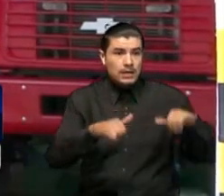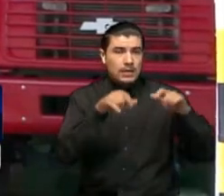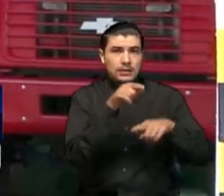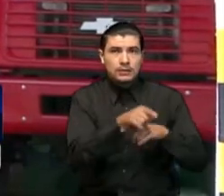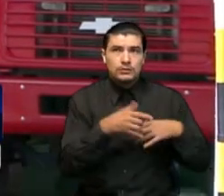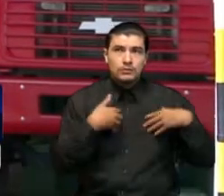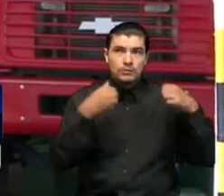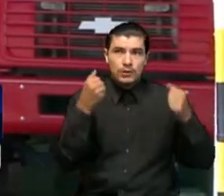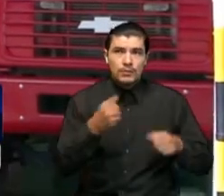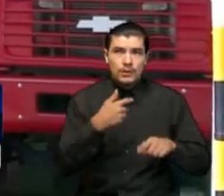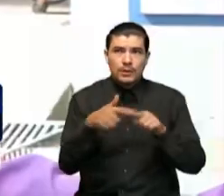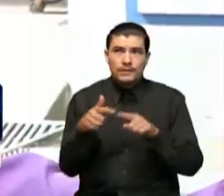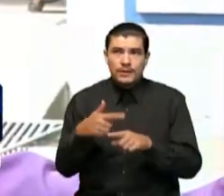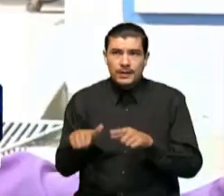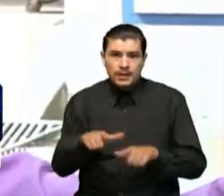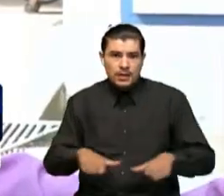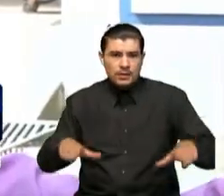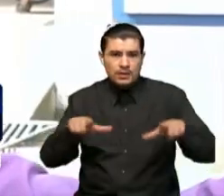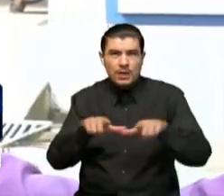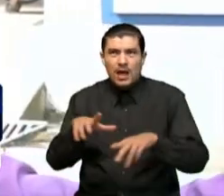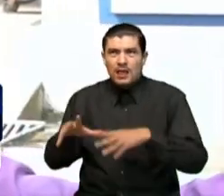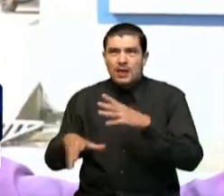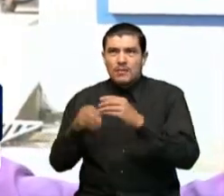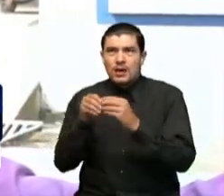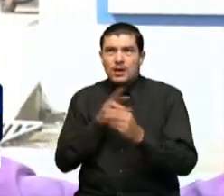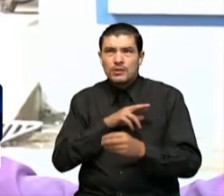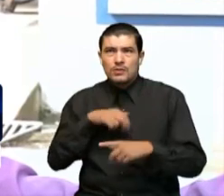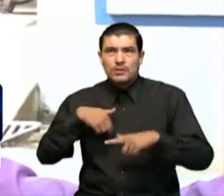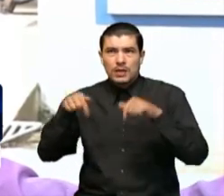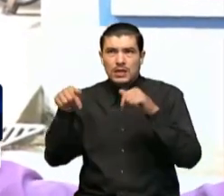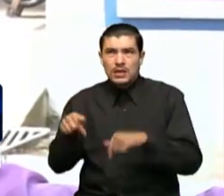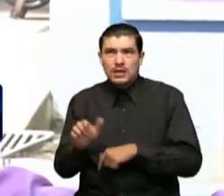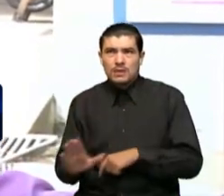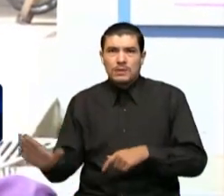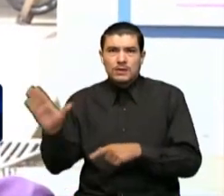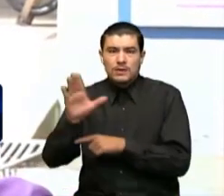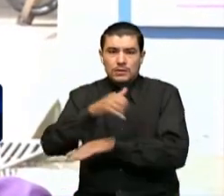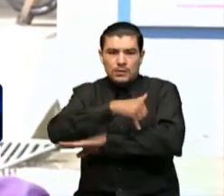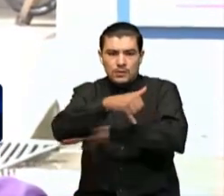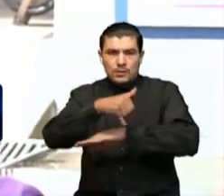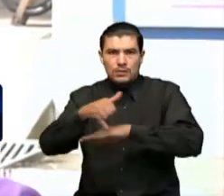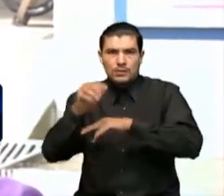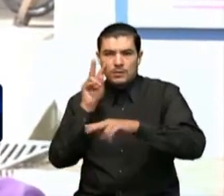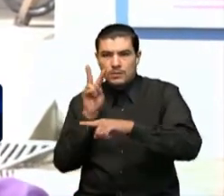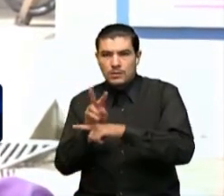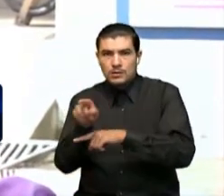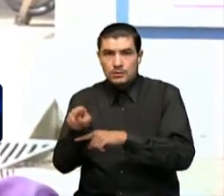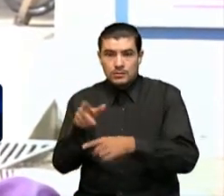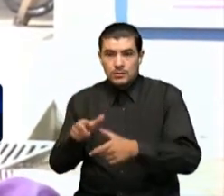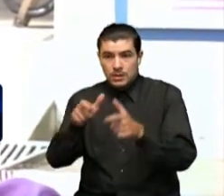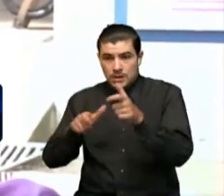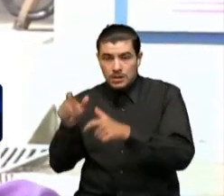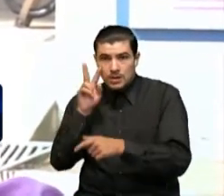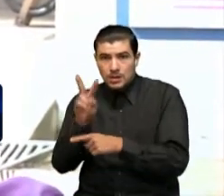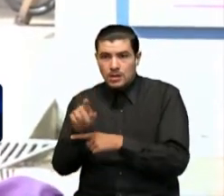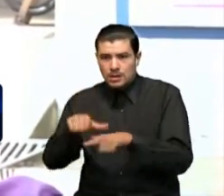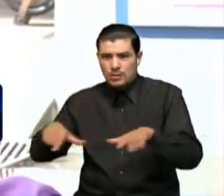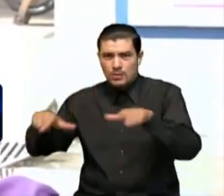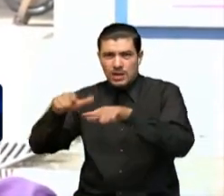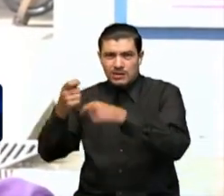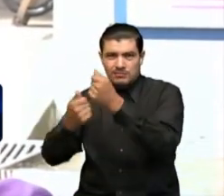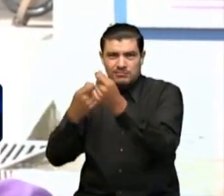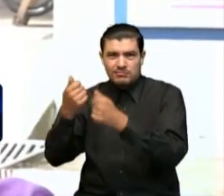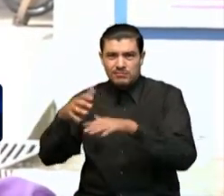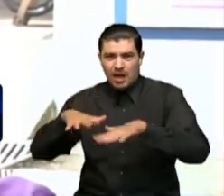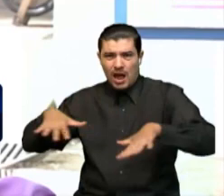establecimientos sólo presentando nosotros acá tenemos departamento de ingeniería que hace la inspección de seguridad humana en los establecimientos comerciales